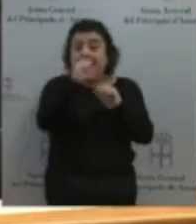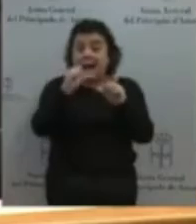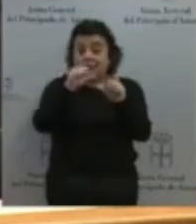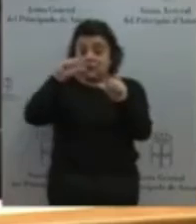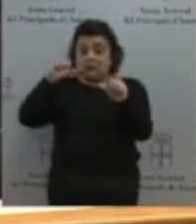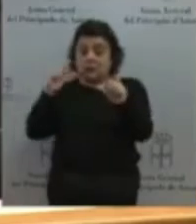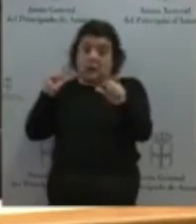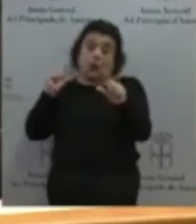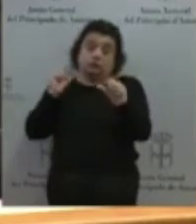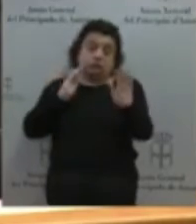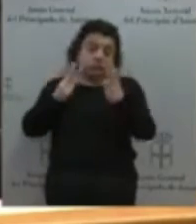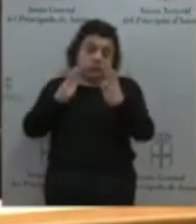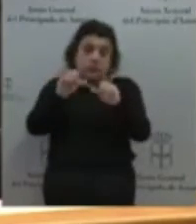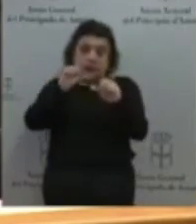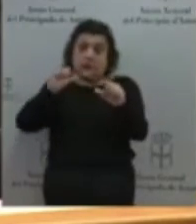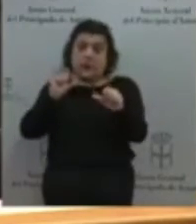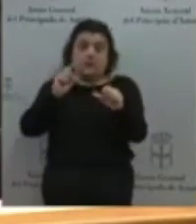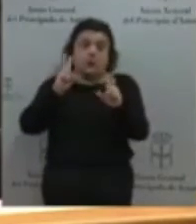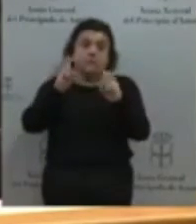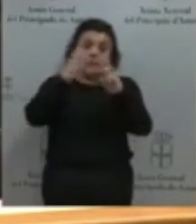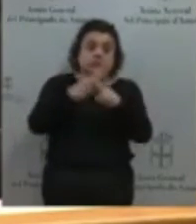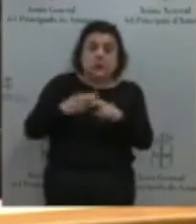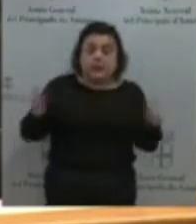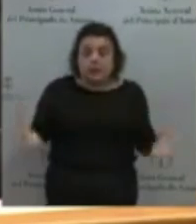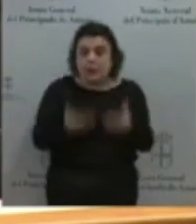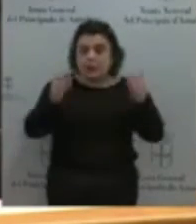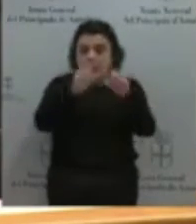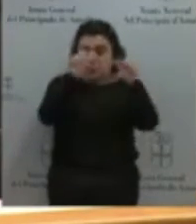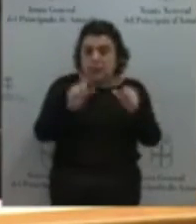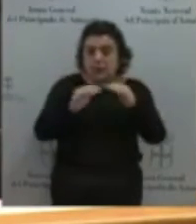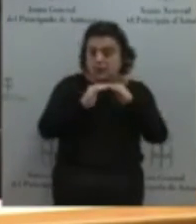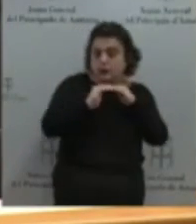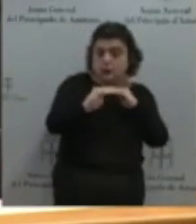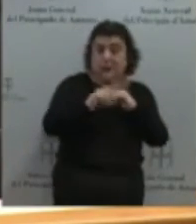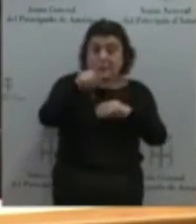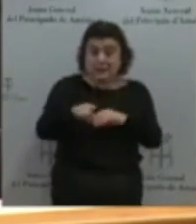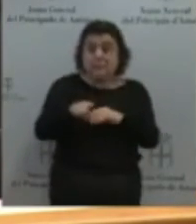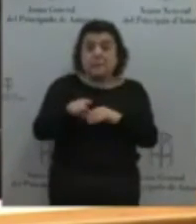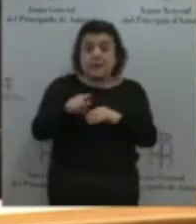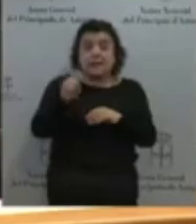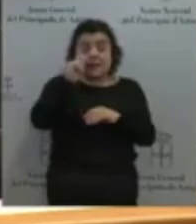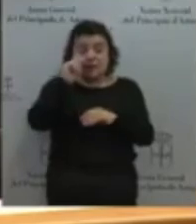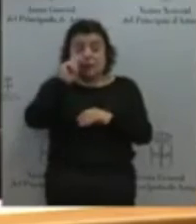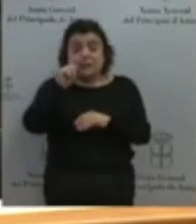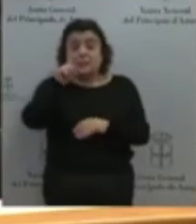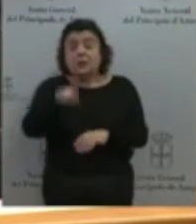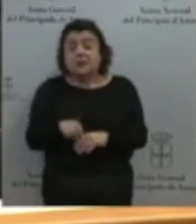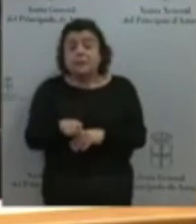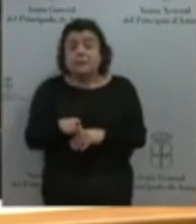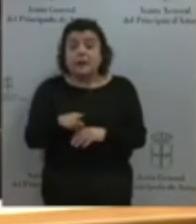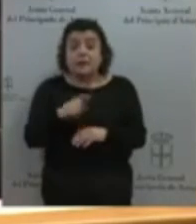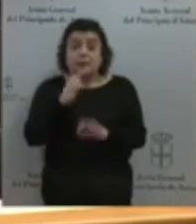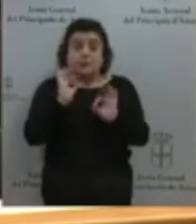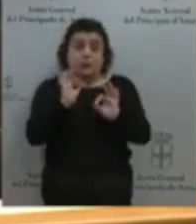de nuestro modelo sostenible también de turismo y también, paradójicamente, por la irrupción del dramatismo, del